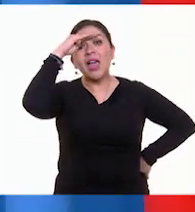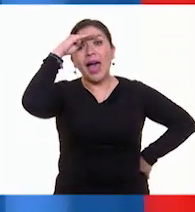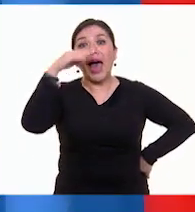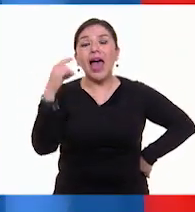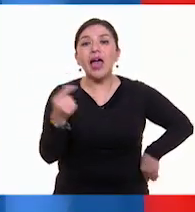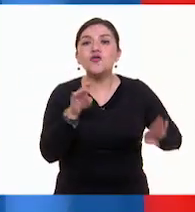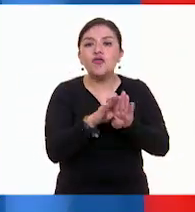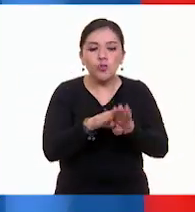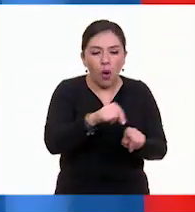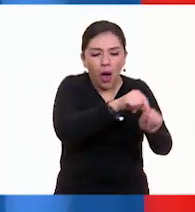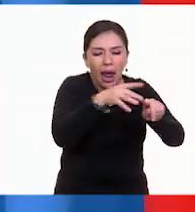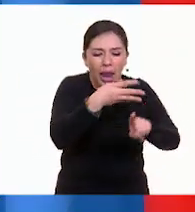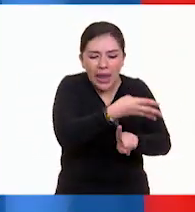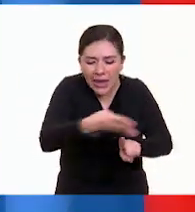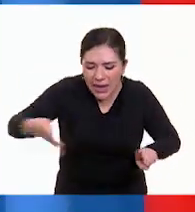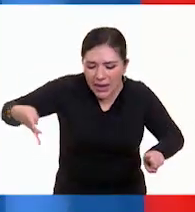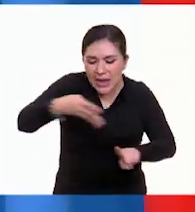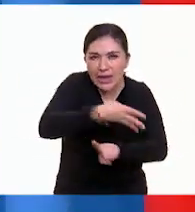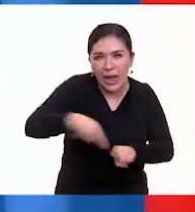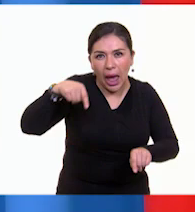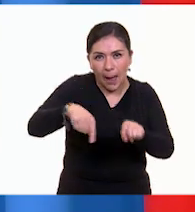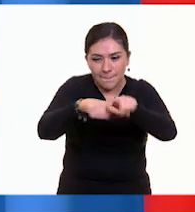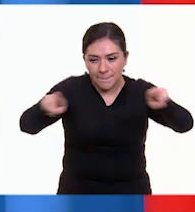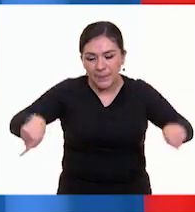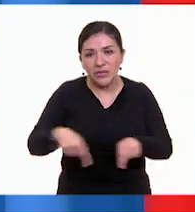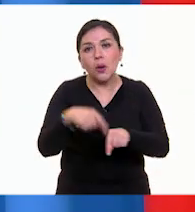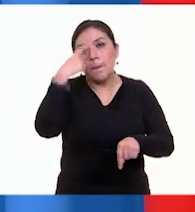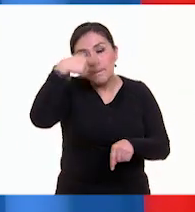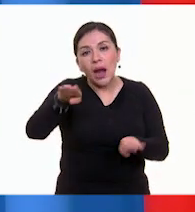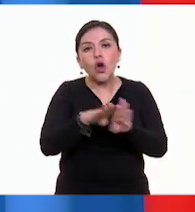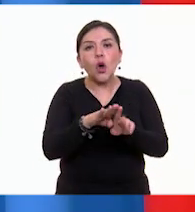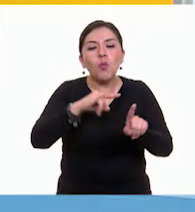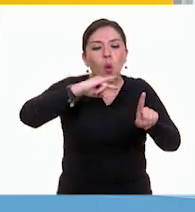que formen recuadros y después medimos el tamaño de lo que quedó.